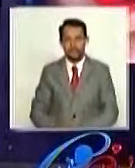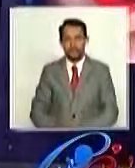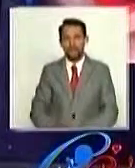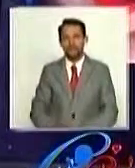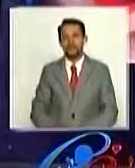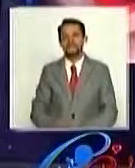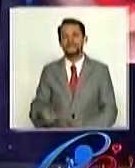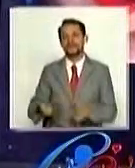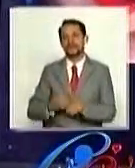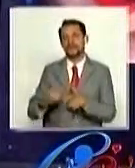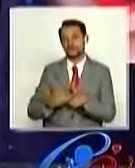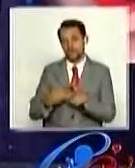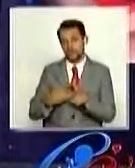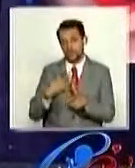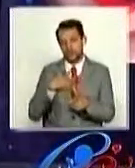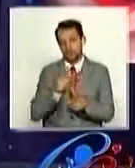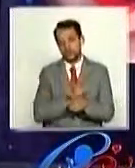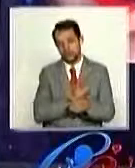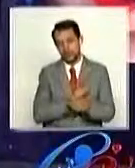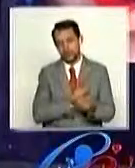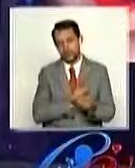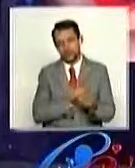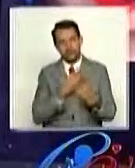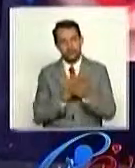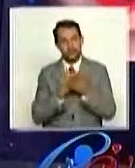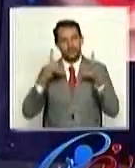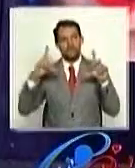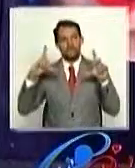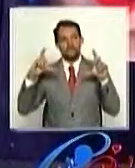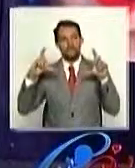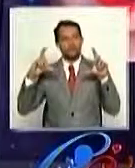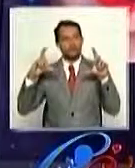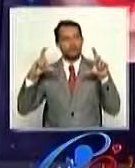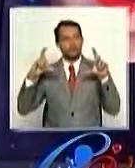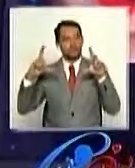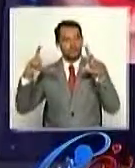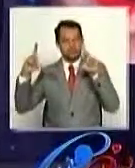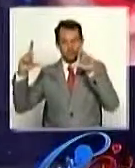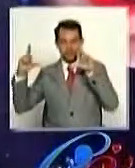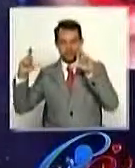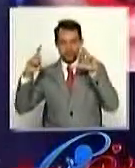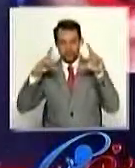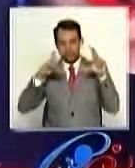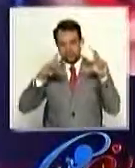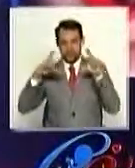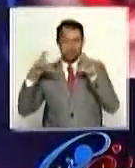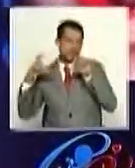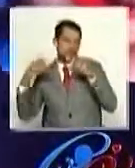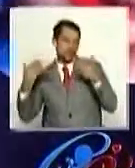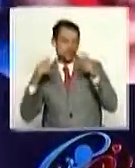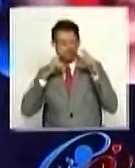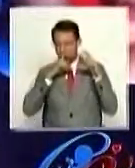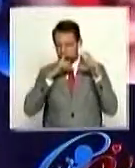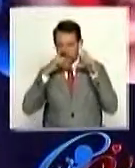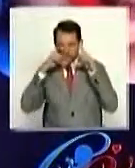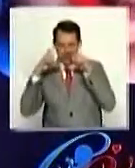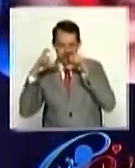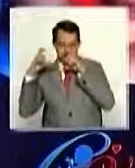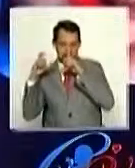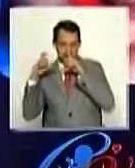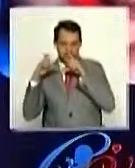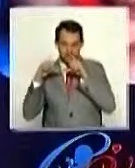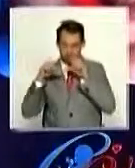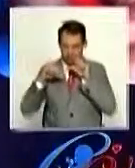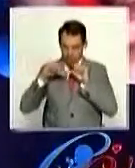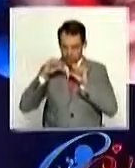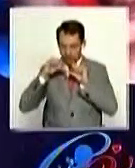Entonces, ¿a qué recurrimos? Tomamos unas impresiones para hacer unos modelos de diagnóstico, unos montajes para